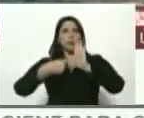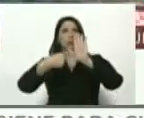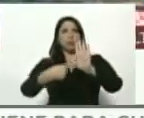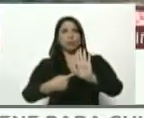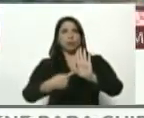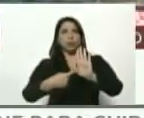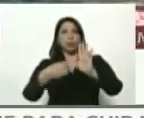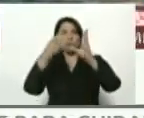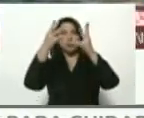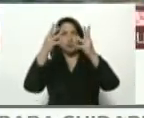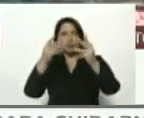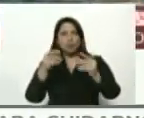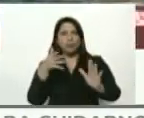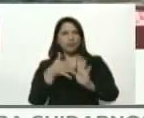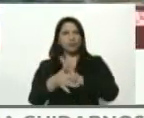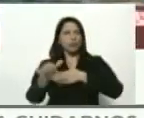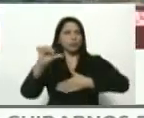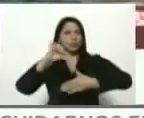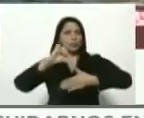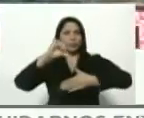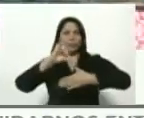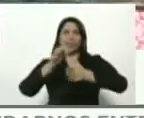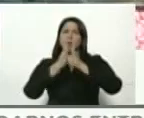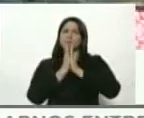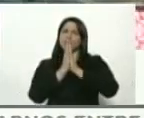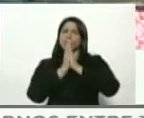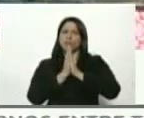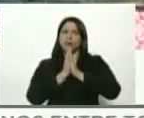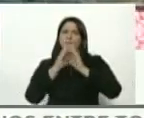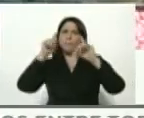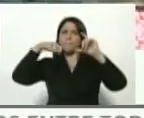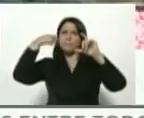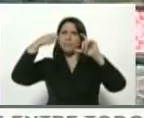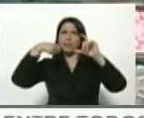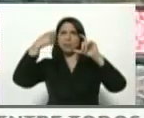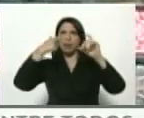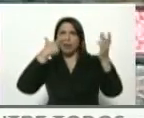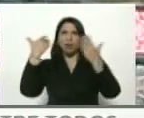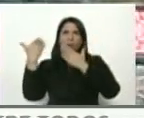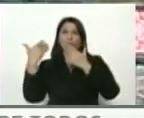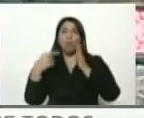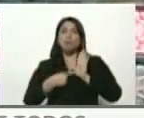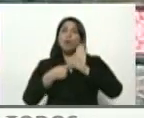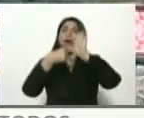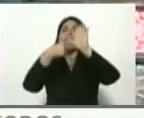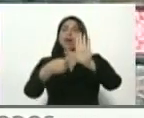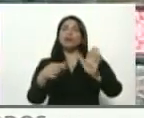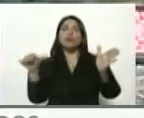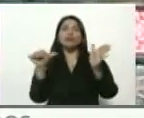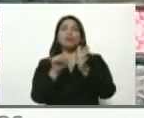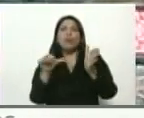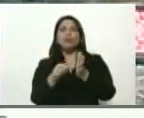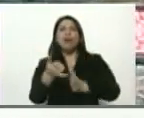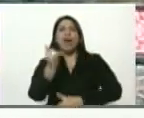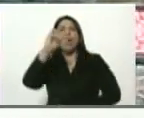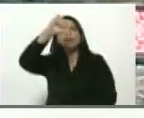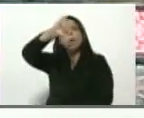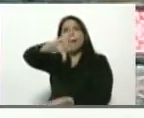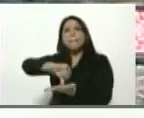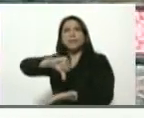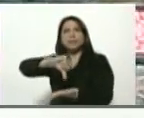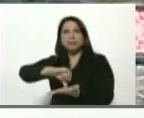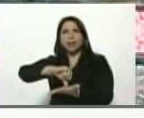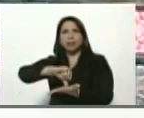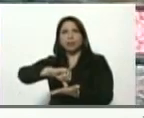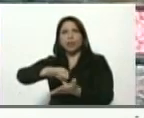unos números sobre Sudamérica. Por favor, un video interactivo que muestra dónde está el epicentro